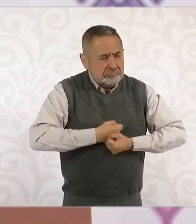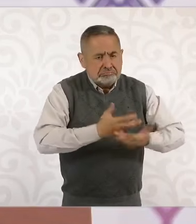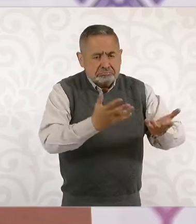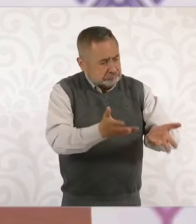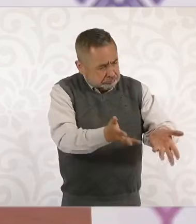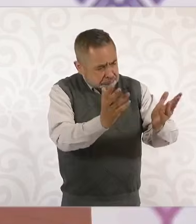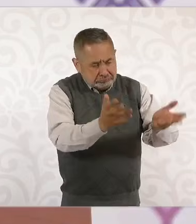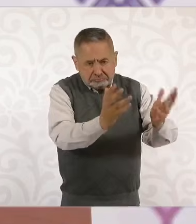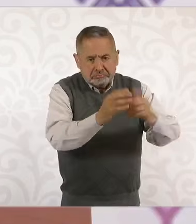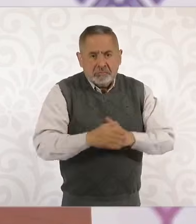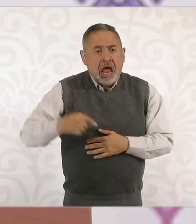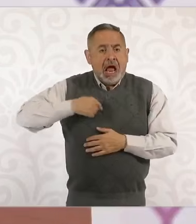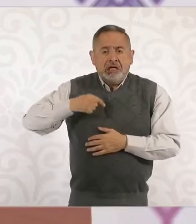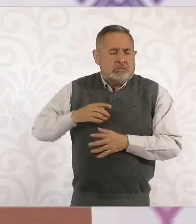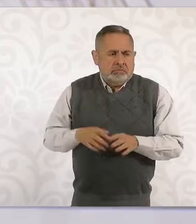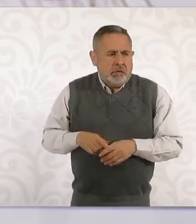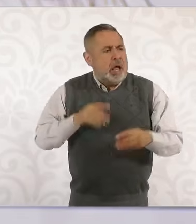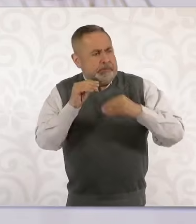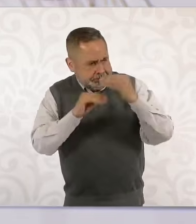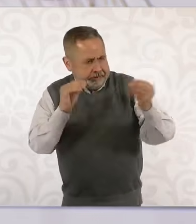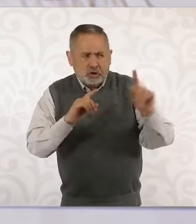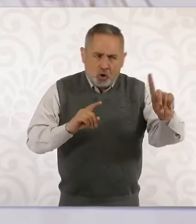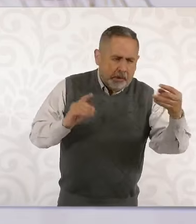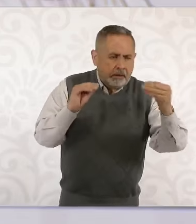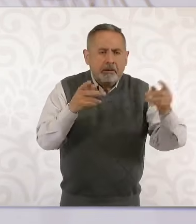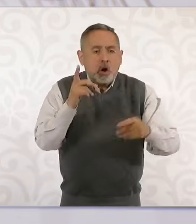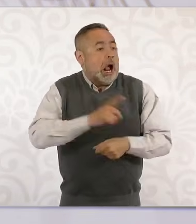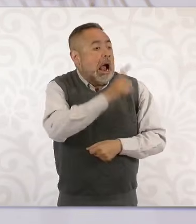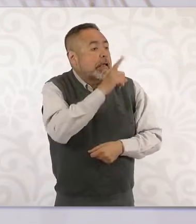Nadie. Desde aquí pues hacemos debate, pero no censuramos.